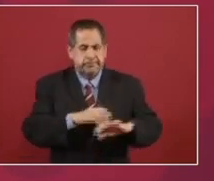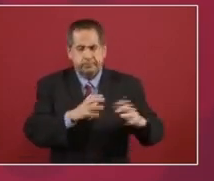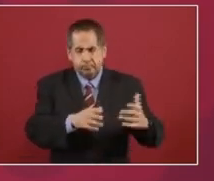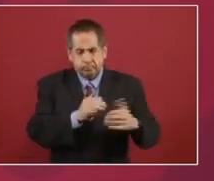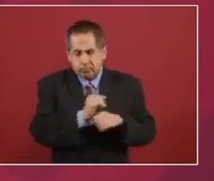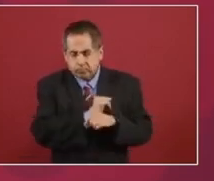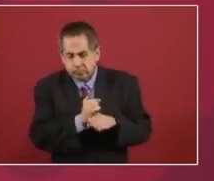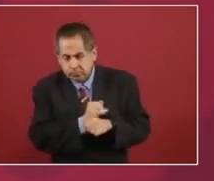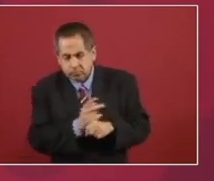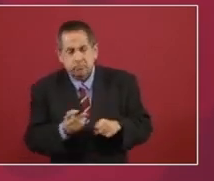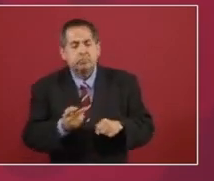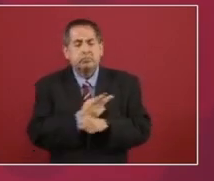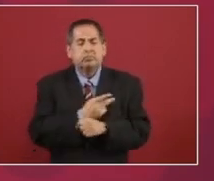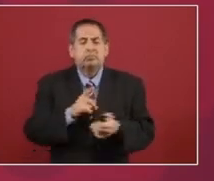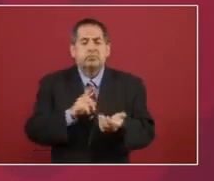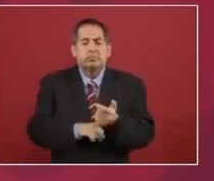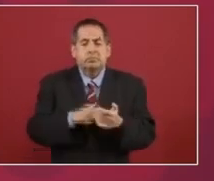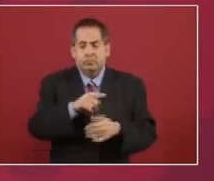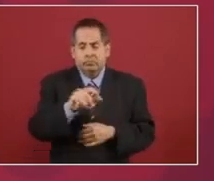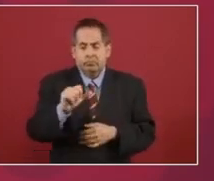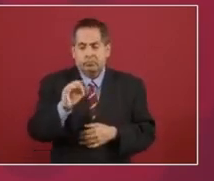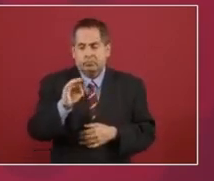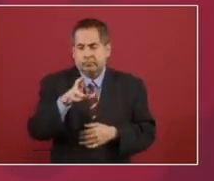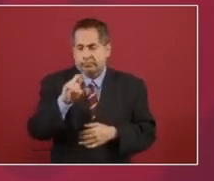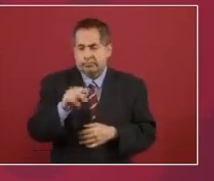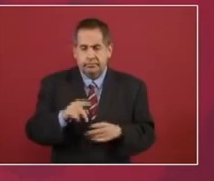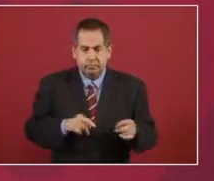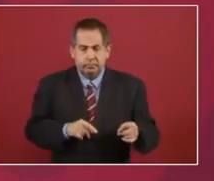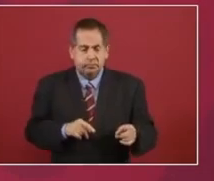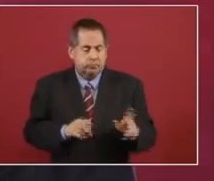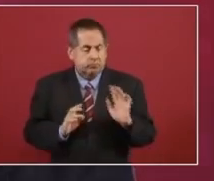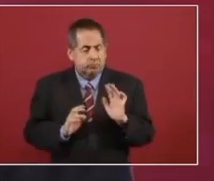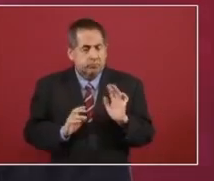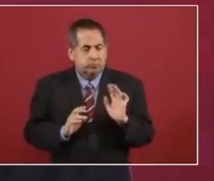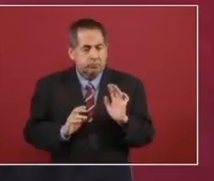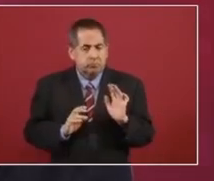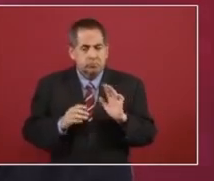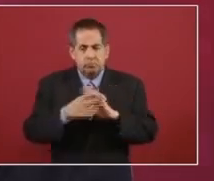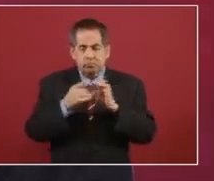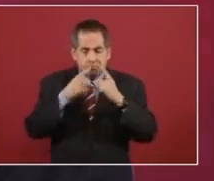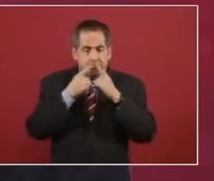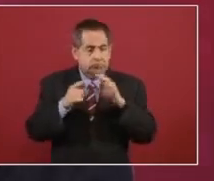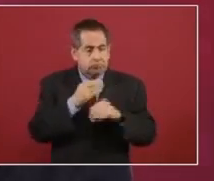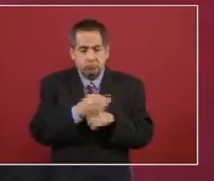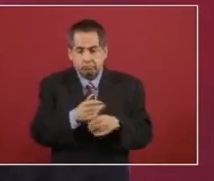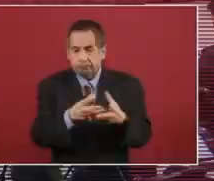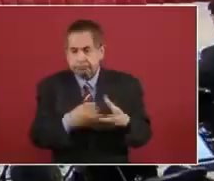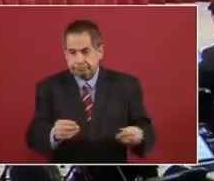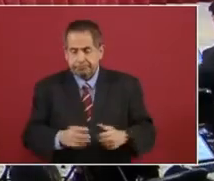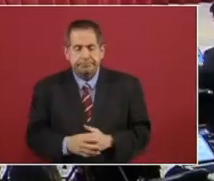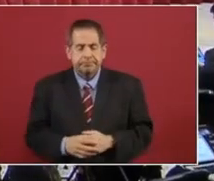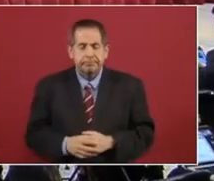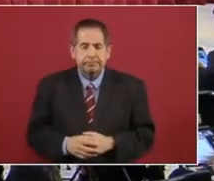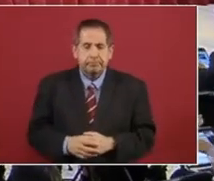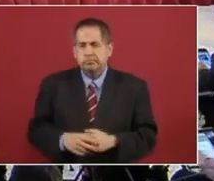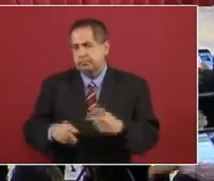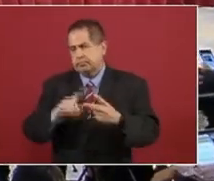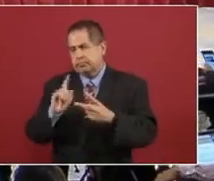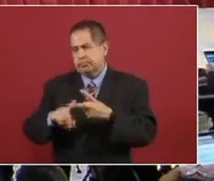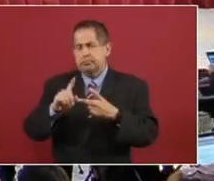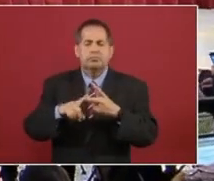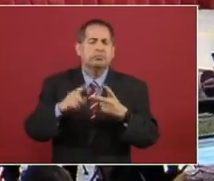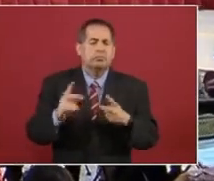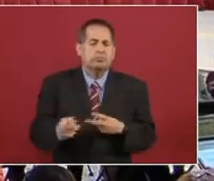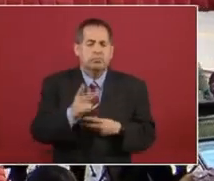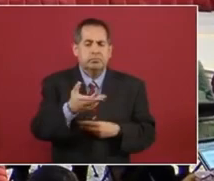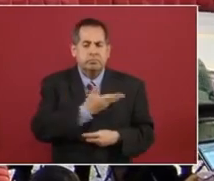la investigación sobre Alfredo, que ha sido o que está desaparecido. Una segunda